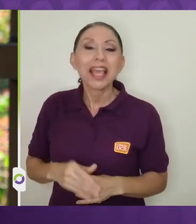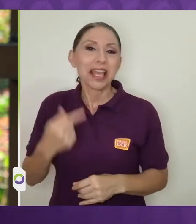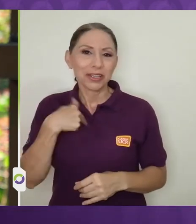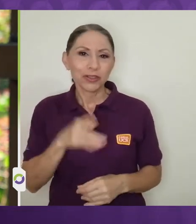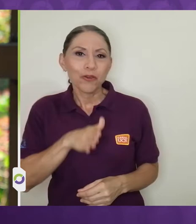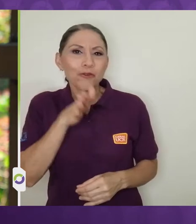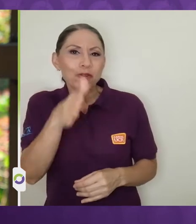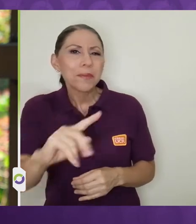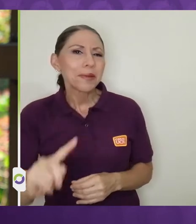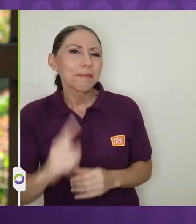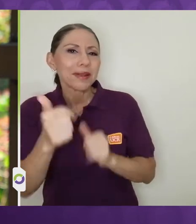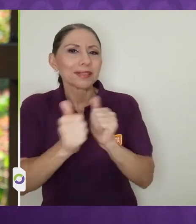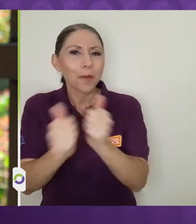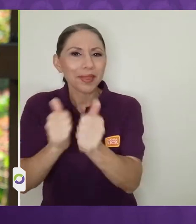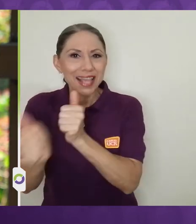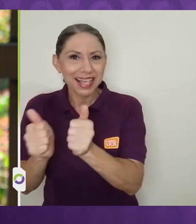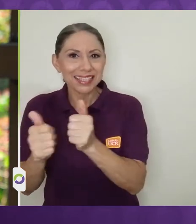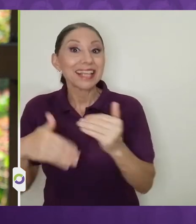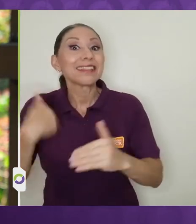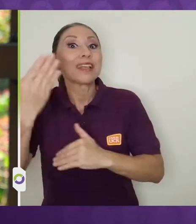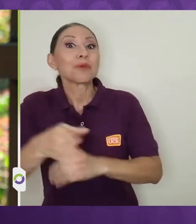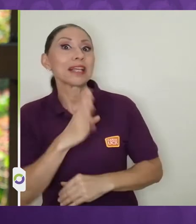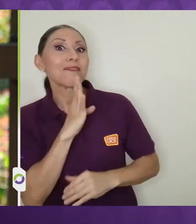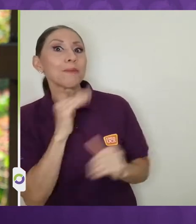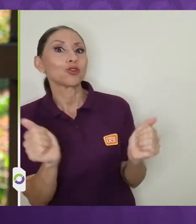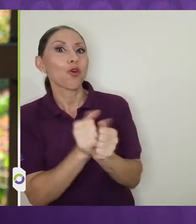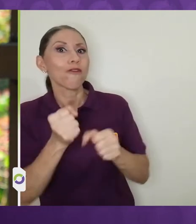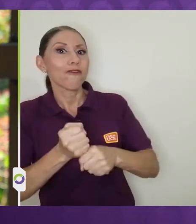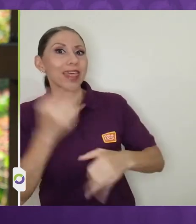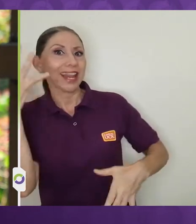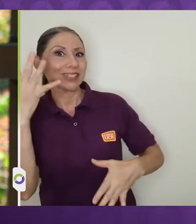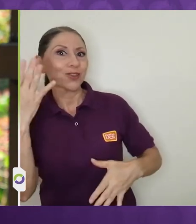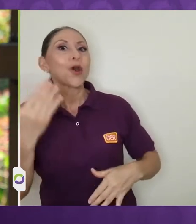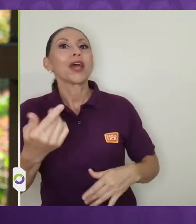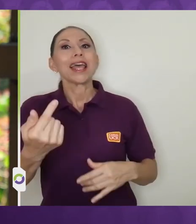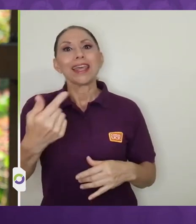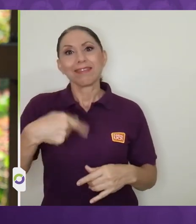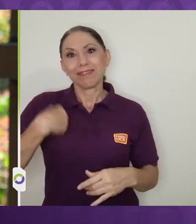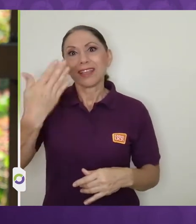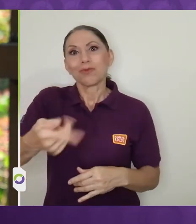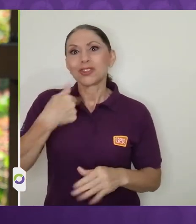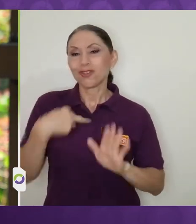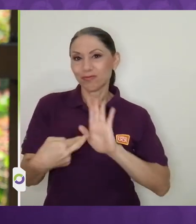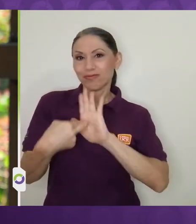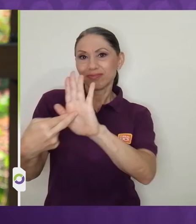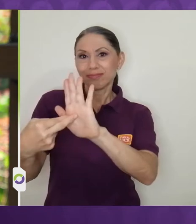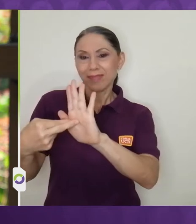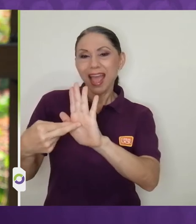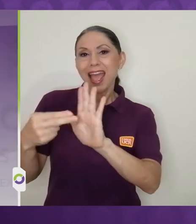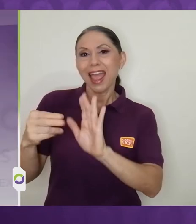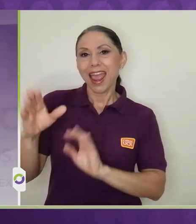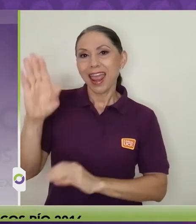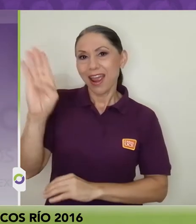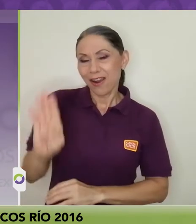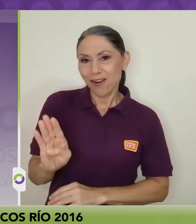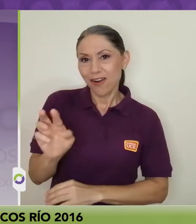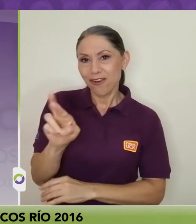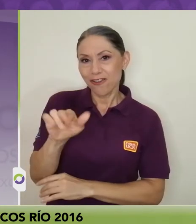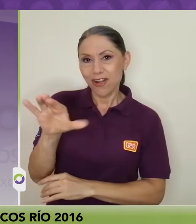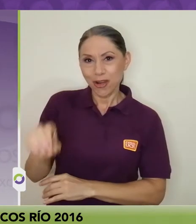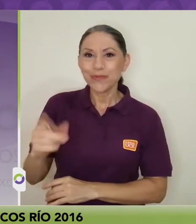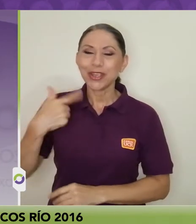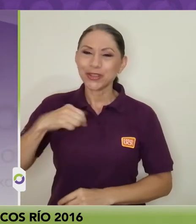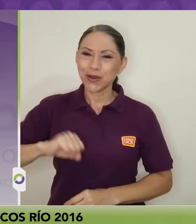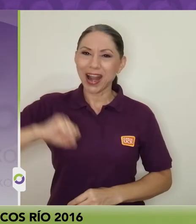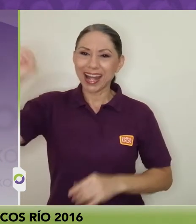a mis primeras competencias, hablamos con la federación, me mandaron a Río y gané una medalla de